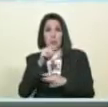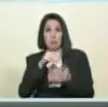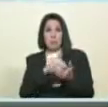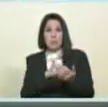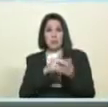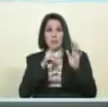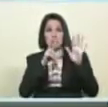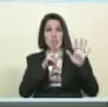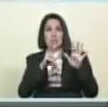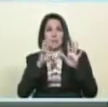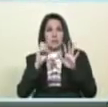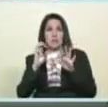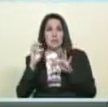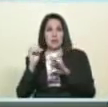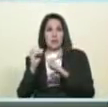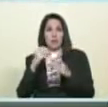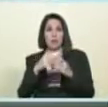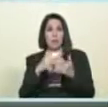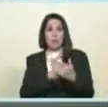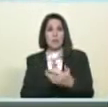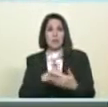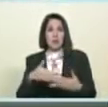71.700 millones de dólares.